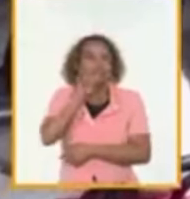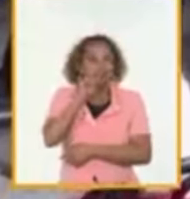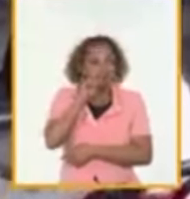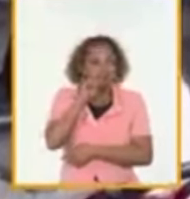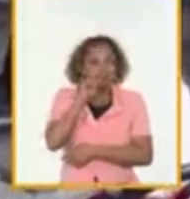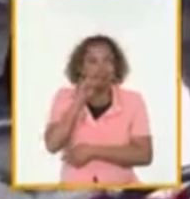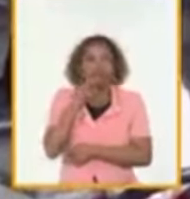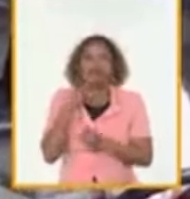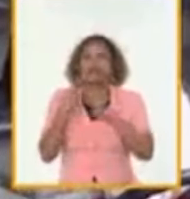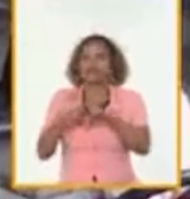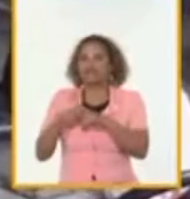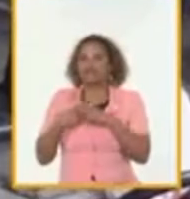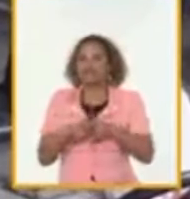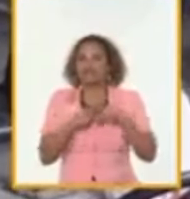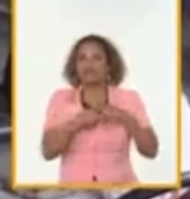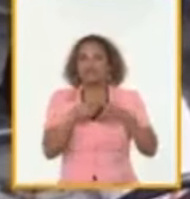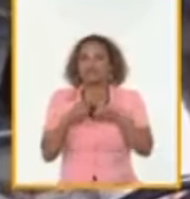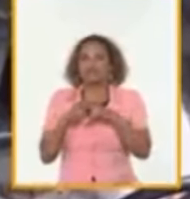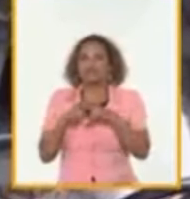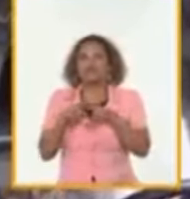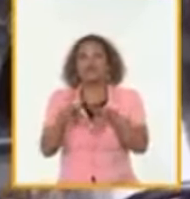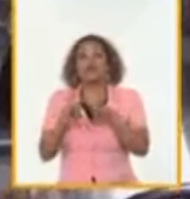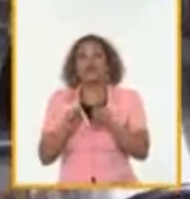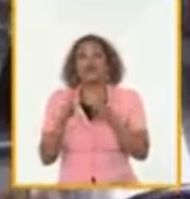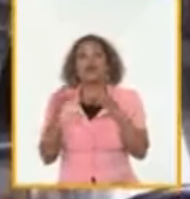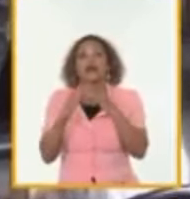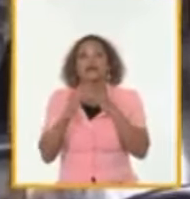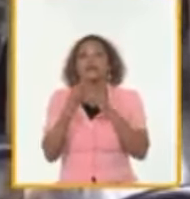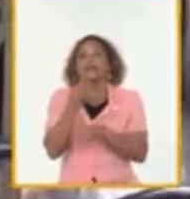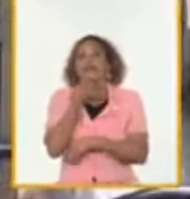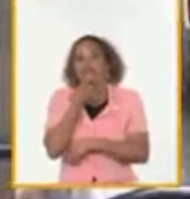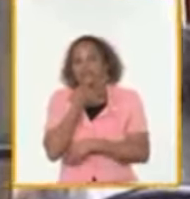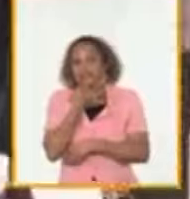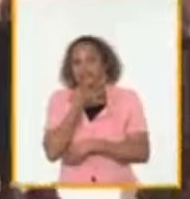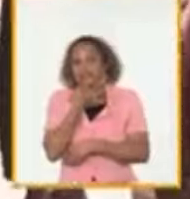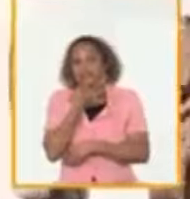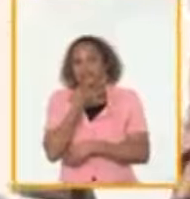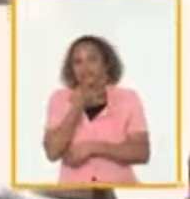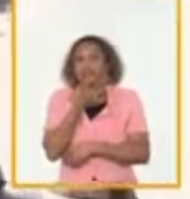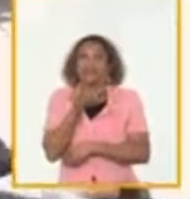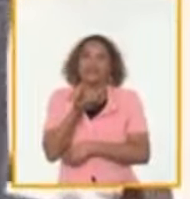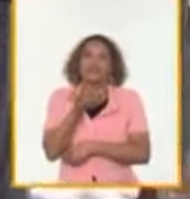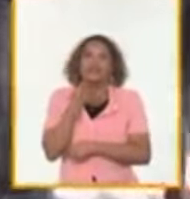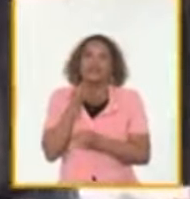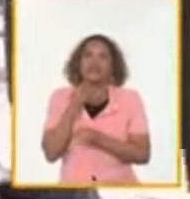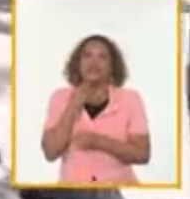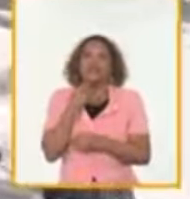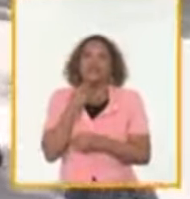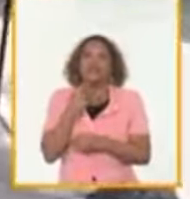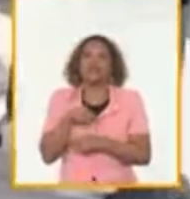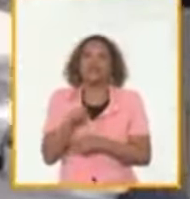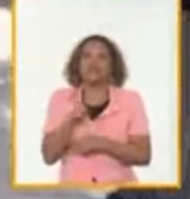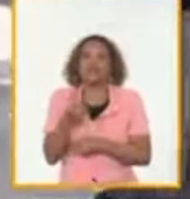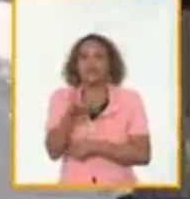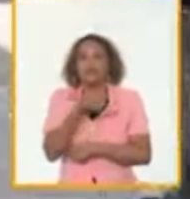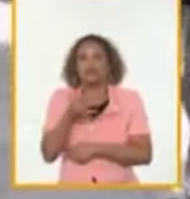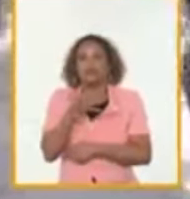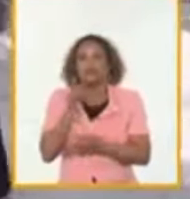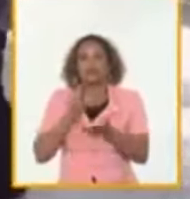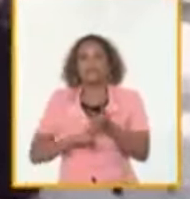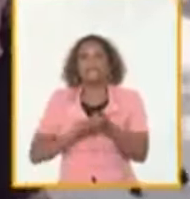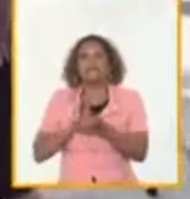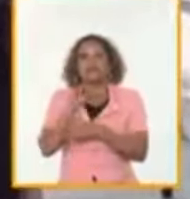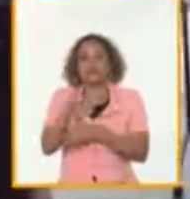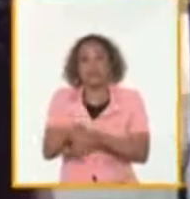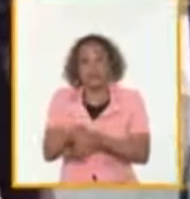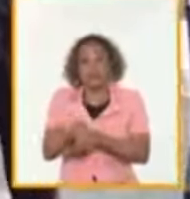recuperando un un nuevo hogar de ancianos al el en la salida para para el municipio de placeta aquí mismo en